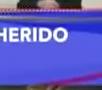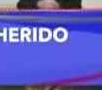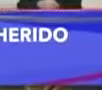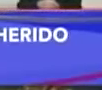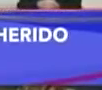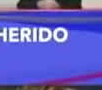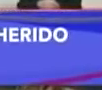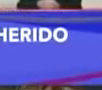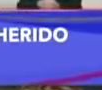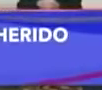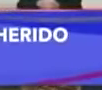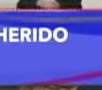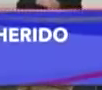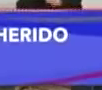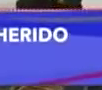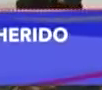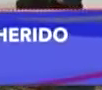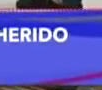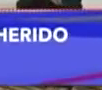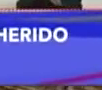Y de esta manera entonces...